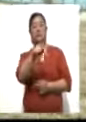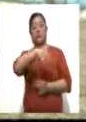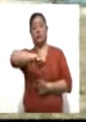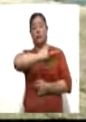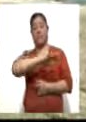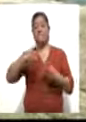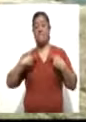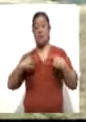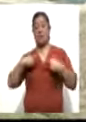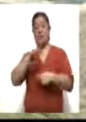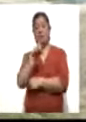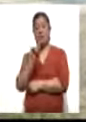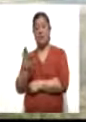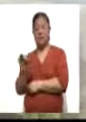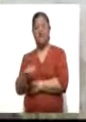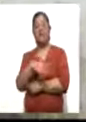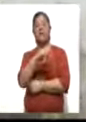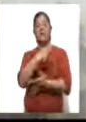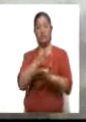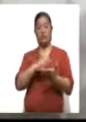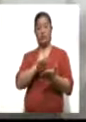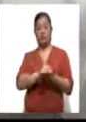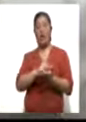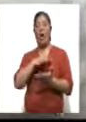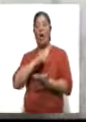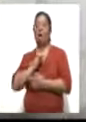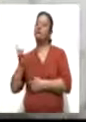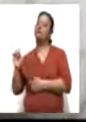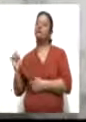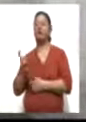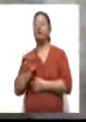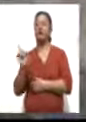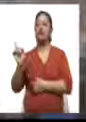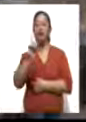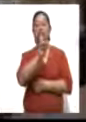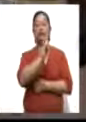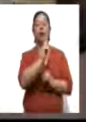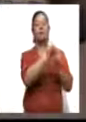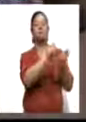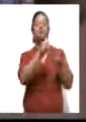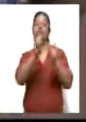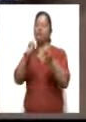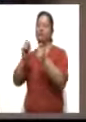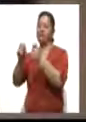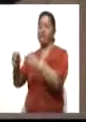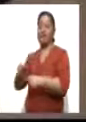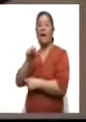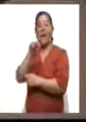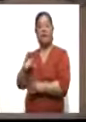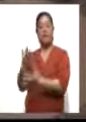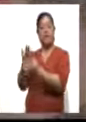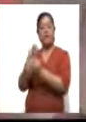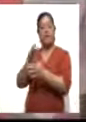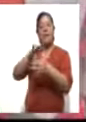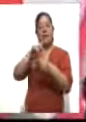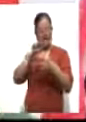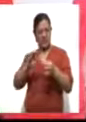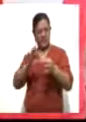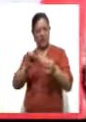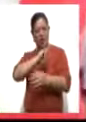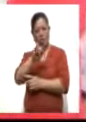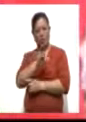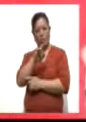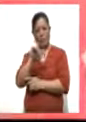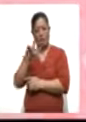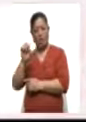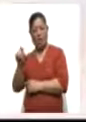estatal y Supérate recorrió diversas comunidades para entregar estos apoyos. Así lo explicó Julio Ángel Solís, promotor especializado